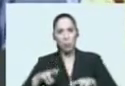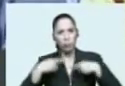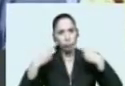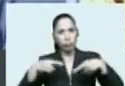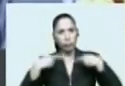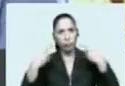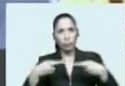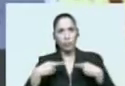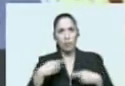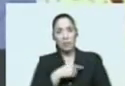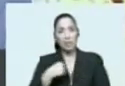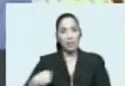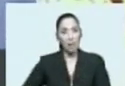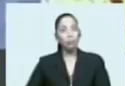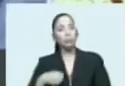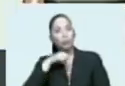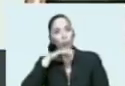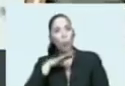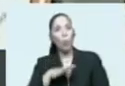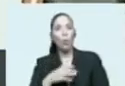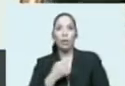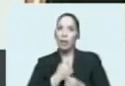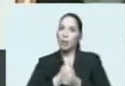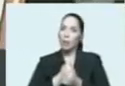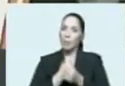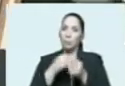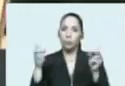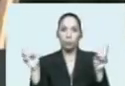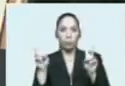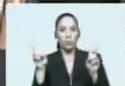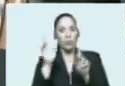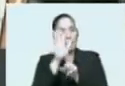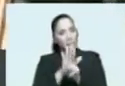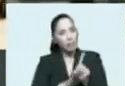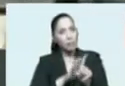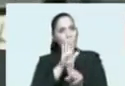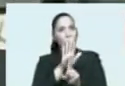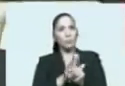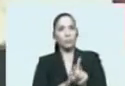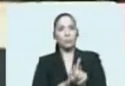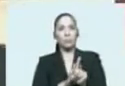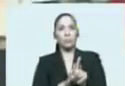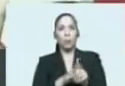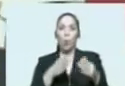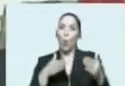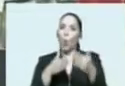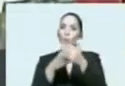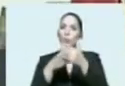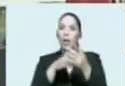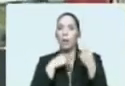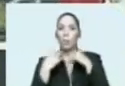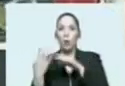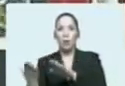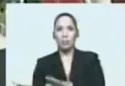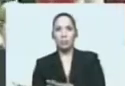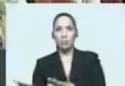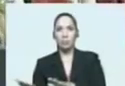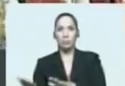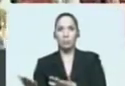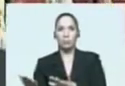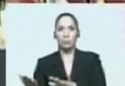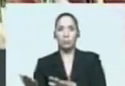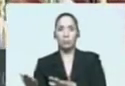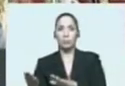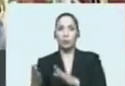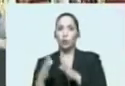la victoria del amor es la victoria de la ternura contra la muerte todos quienes lo